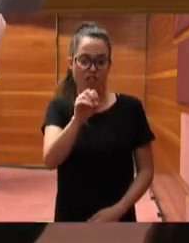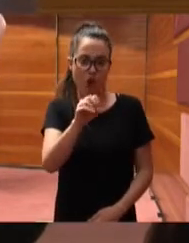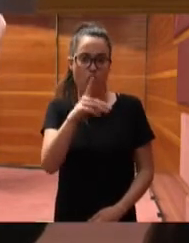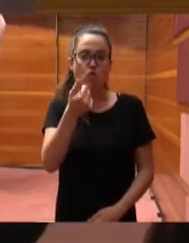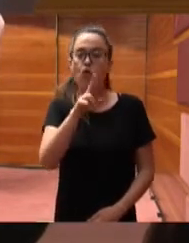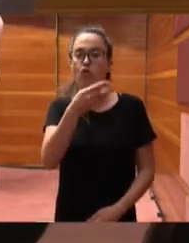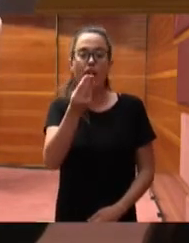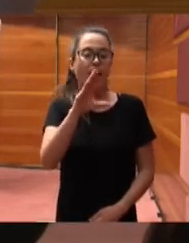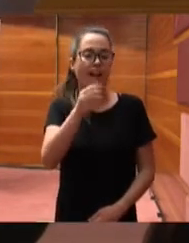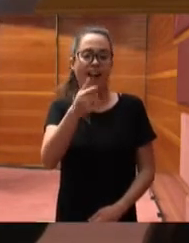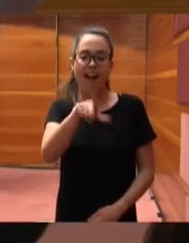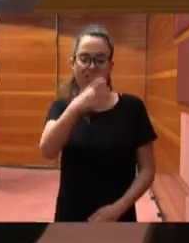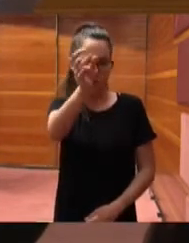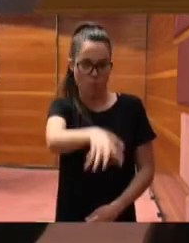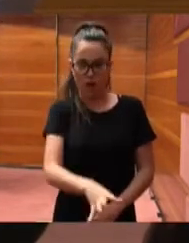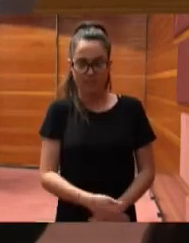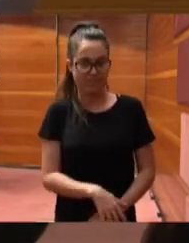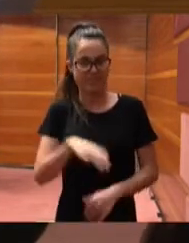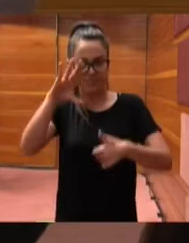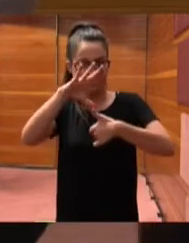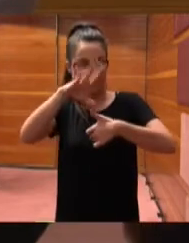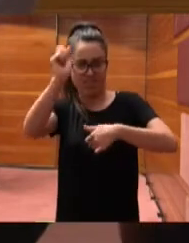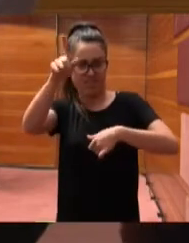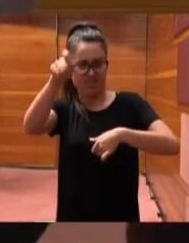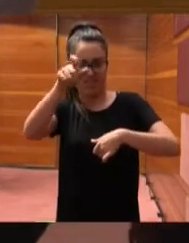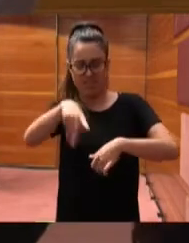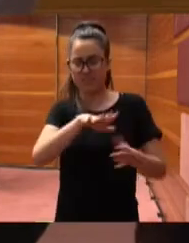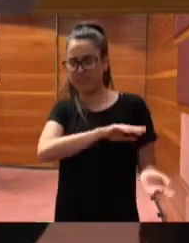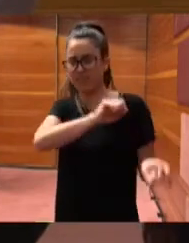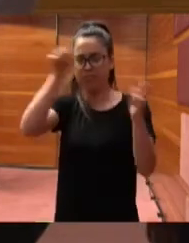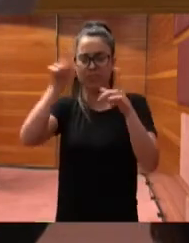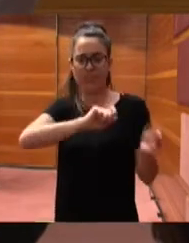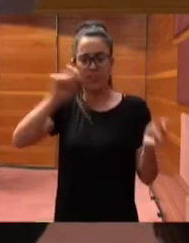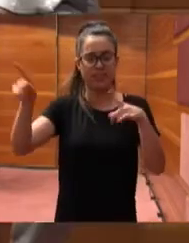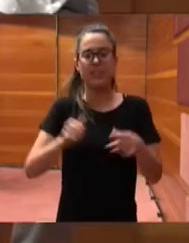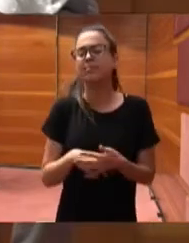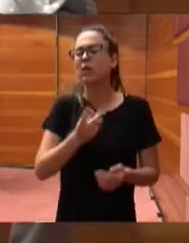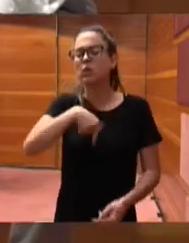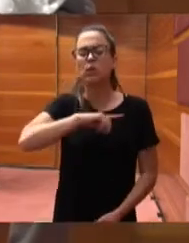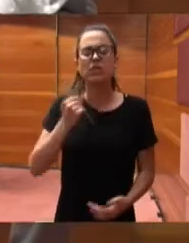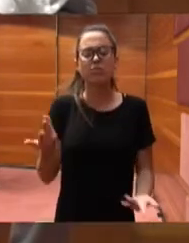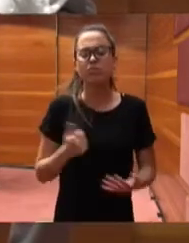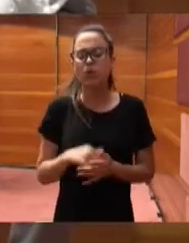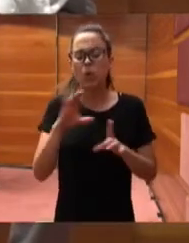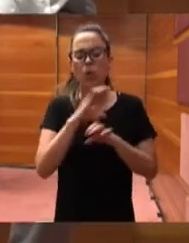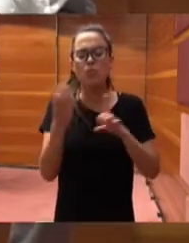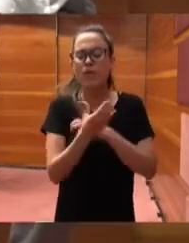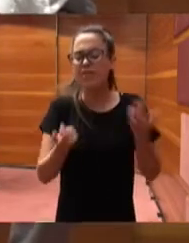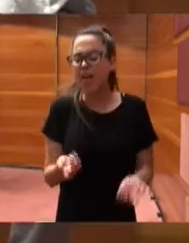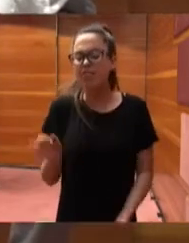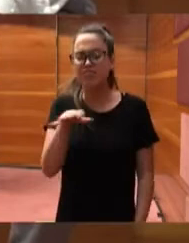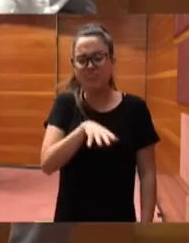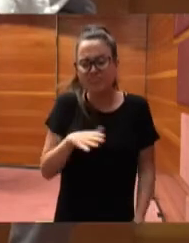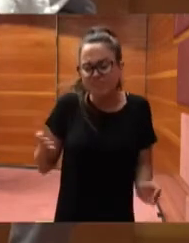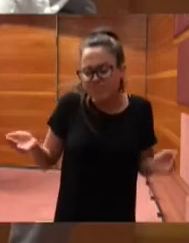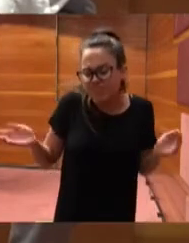Si miramos fuera de nuestra pequeña comunidad, ¿dónde hay que fijarse? ¿Quién lo está haciendo bien? ¿A